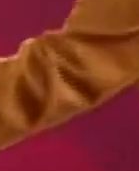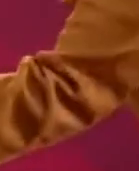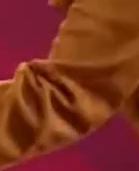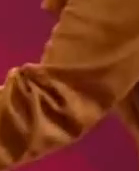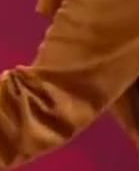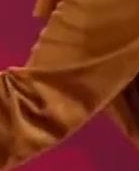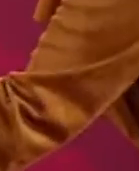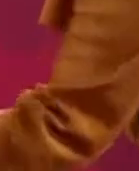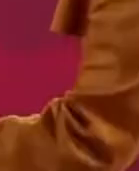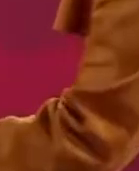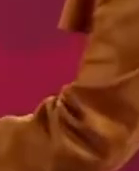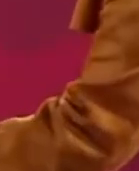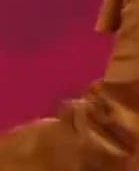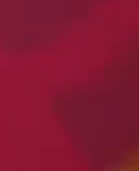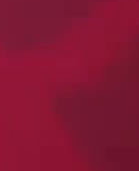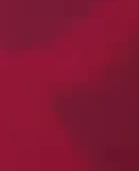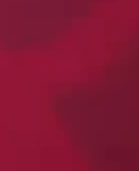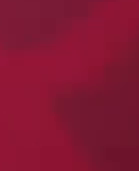perdón,